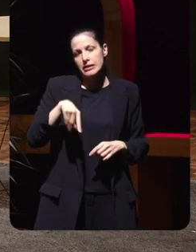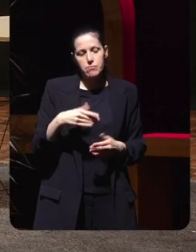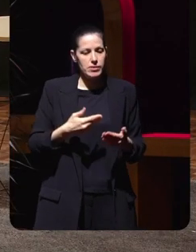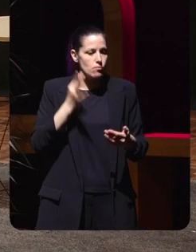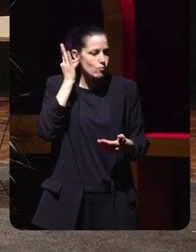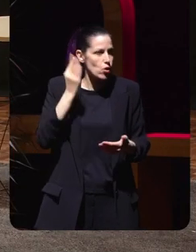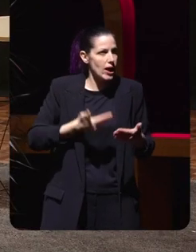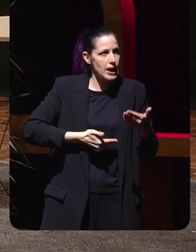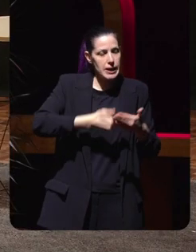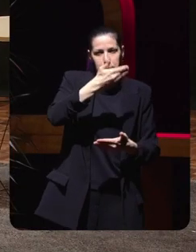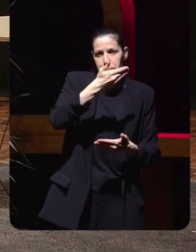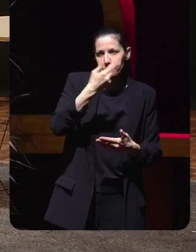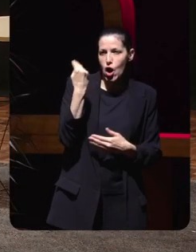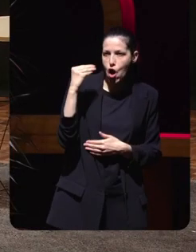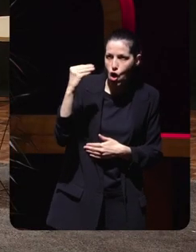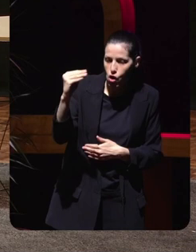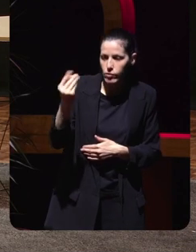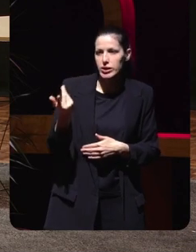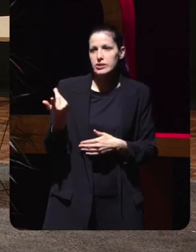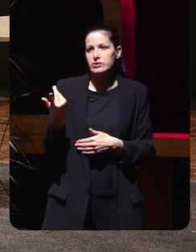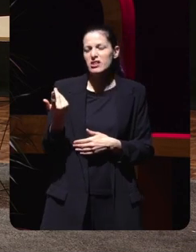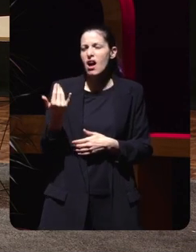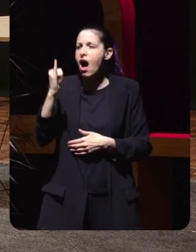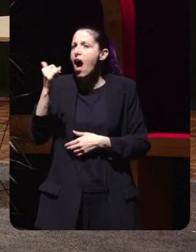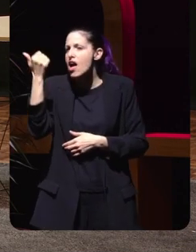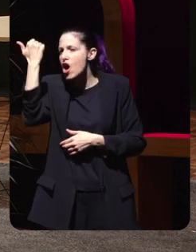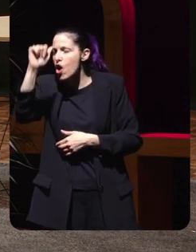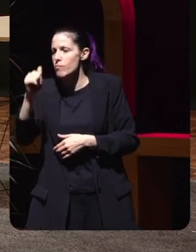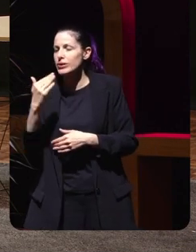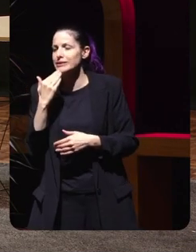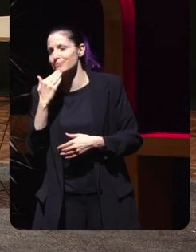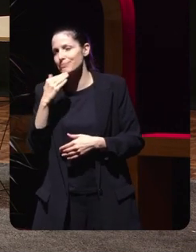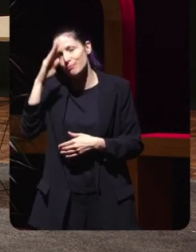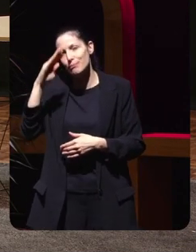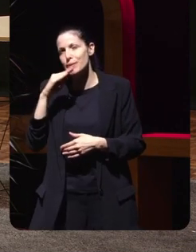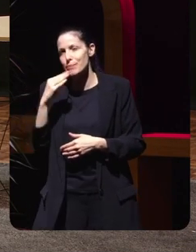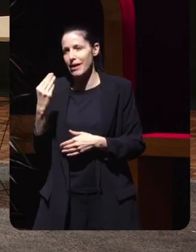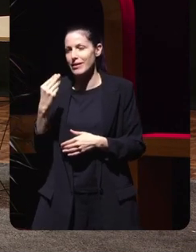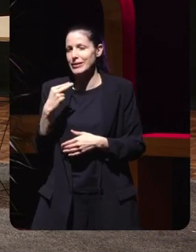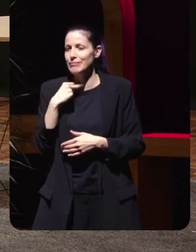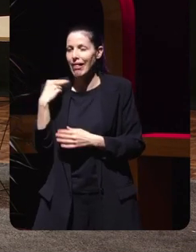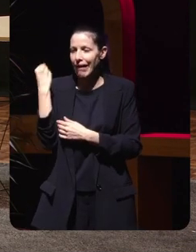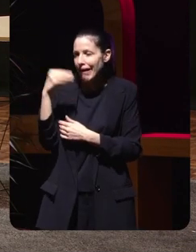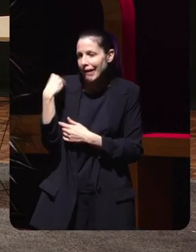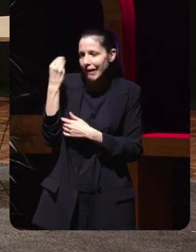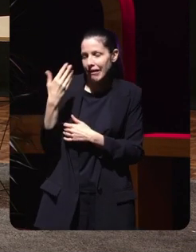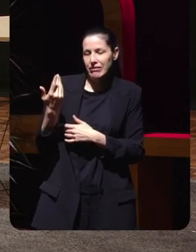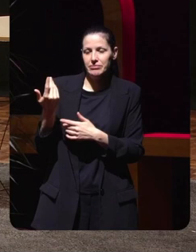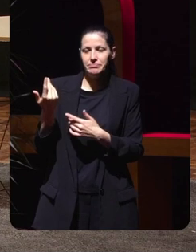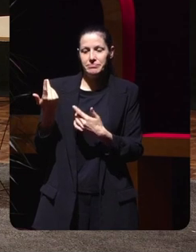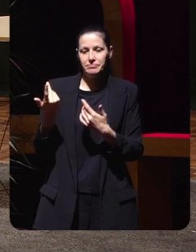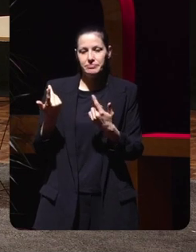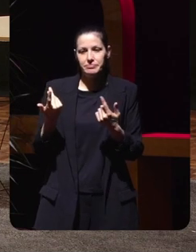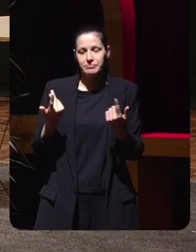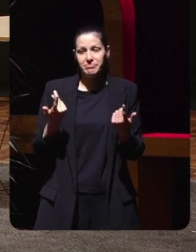redacción no es esto nos paternalistas Pues que a veces nos dicen las cosas no pero bueno a pesar de esto